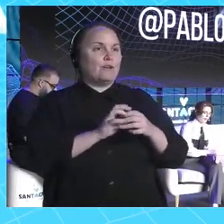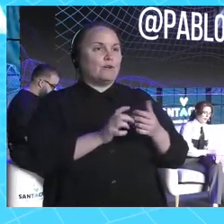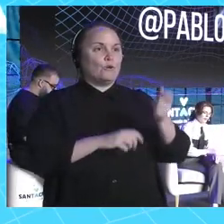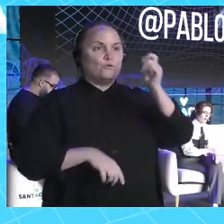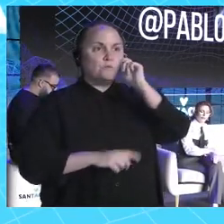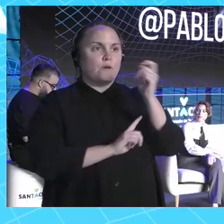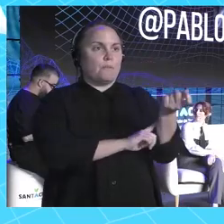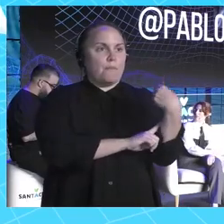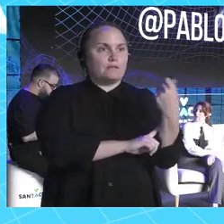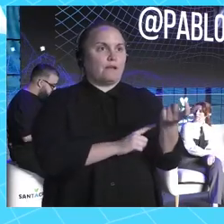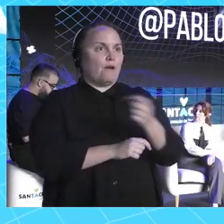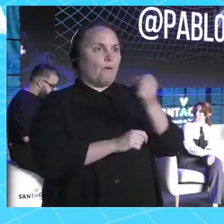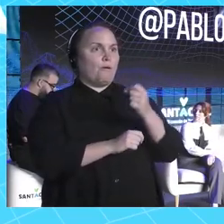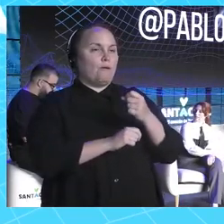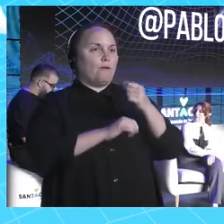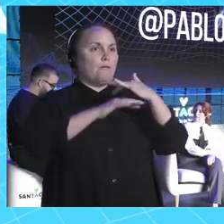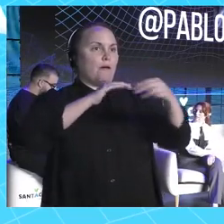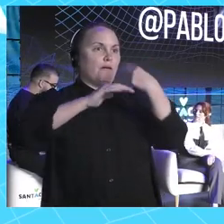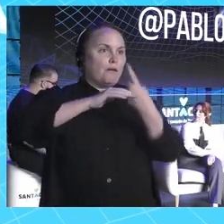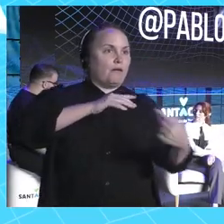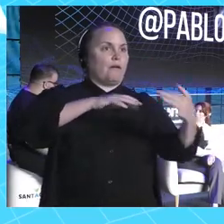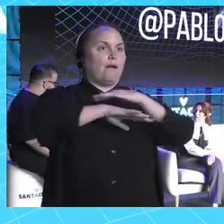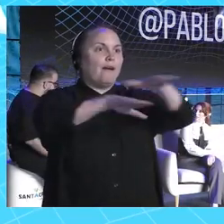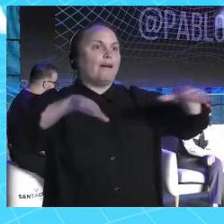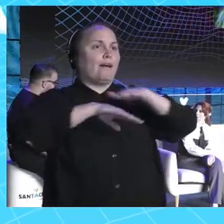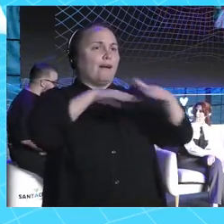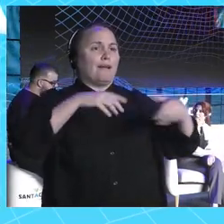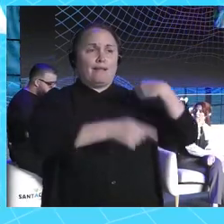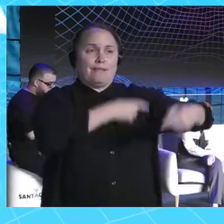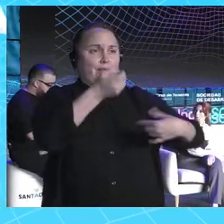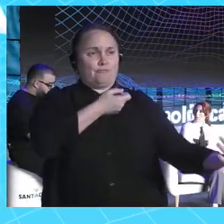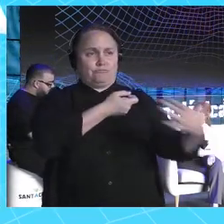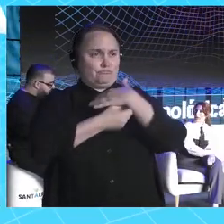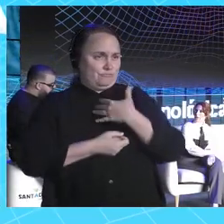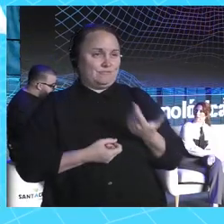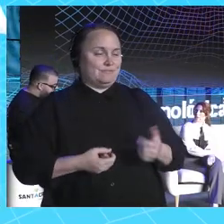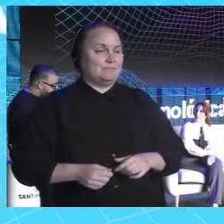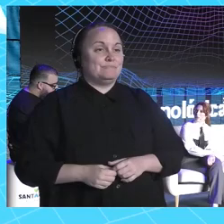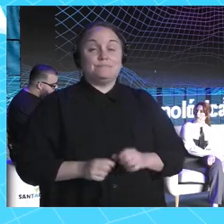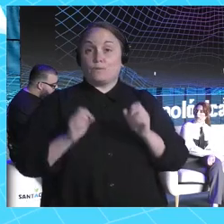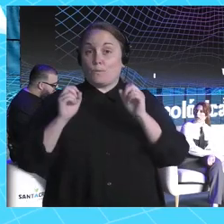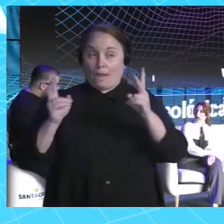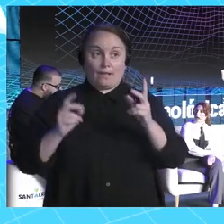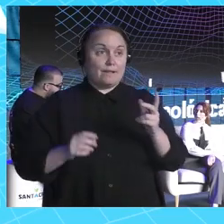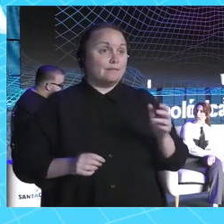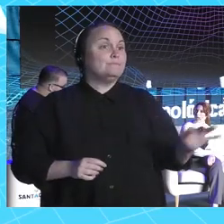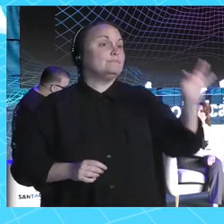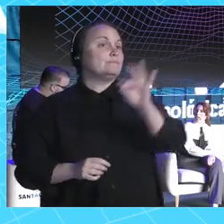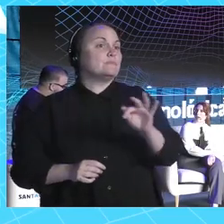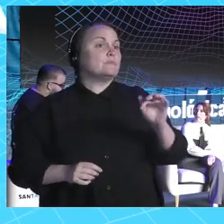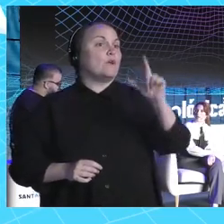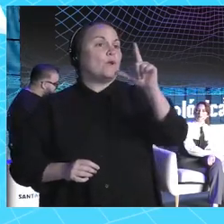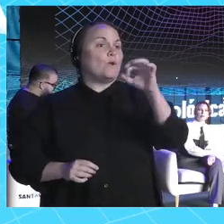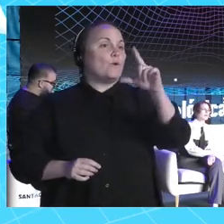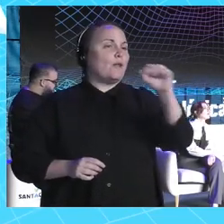pesca para bañarnos nosotros y bueno y en general para el día a día Ok Lola cómo manejas las